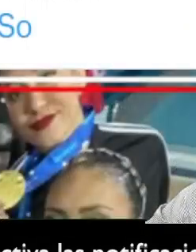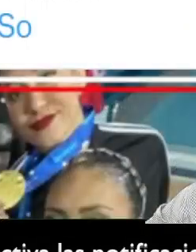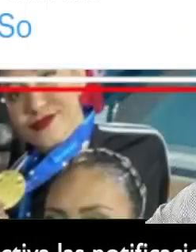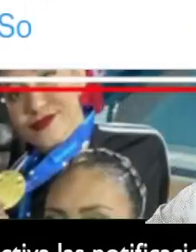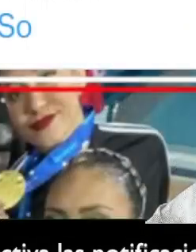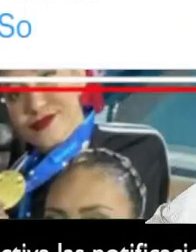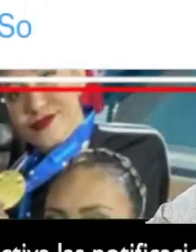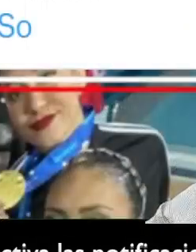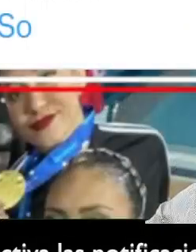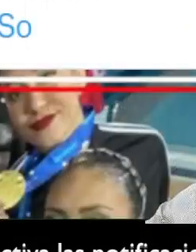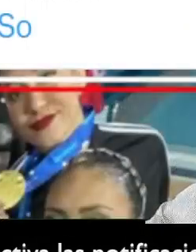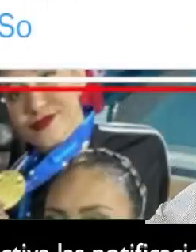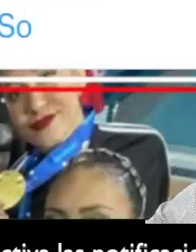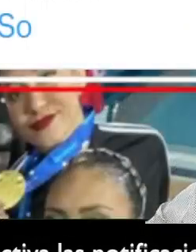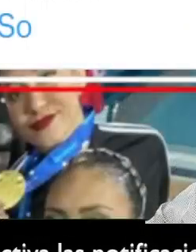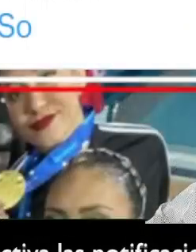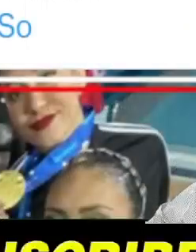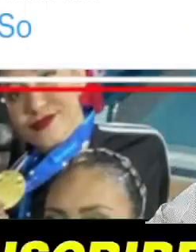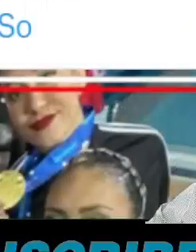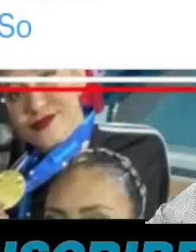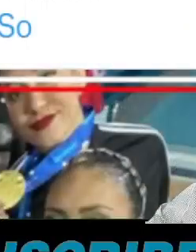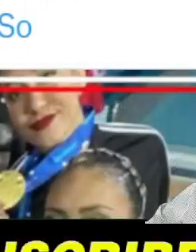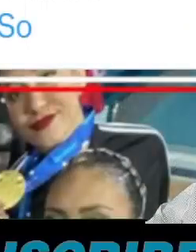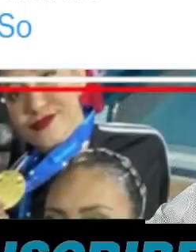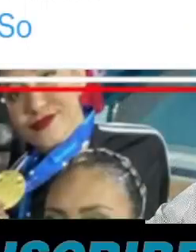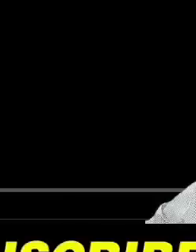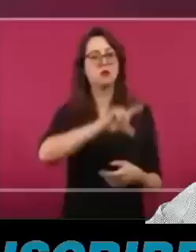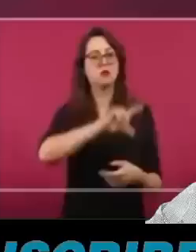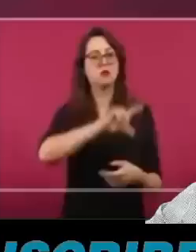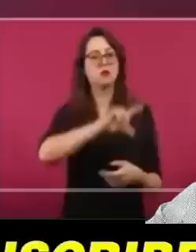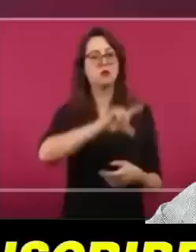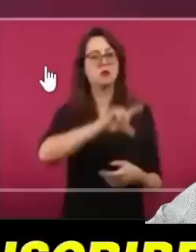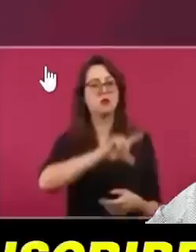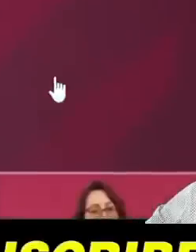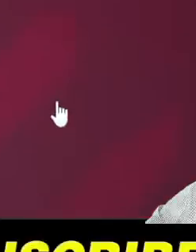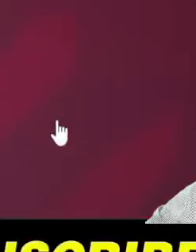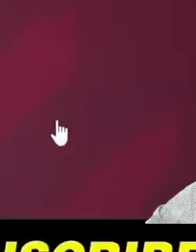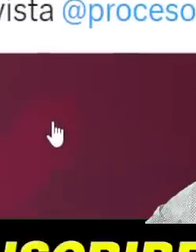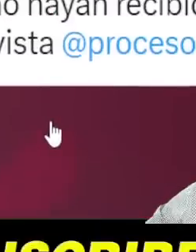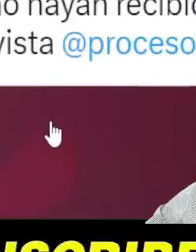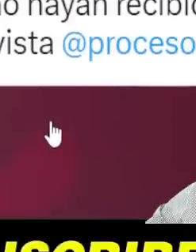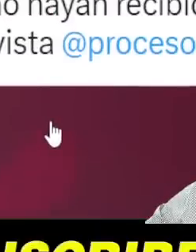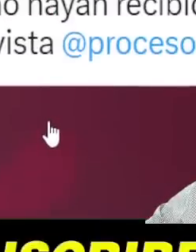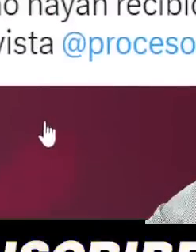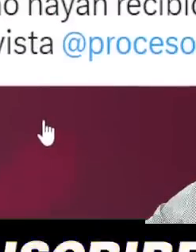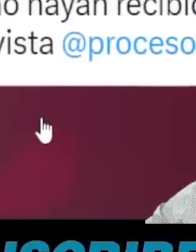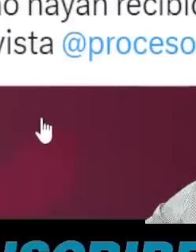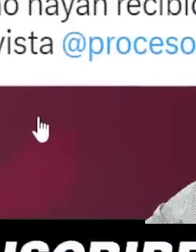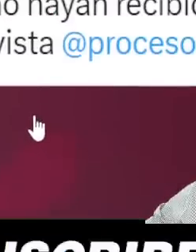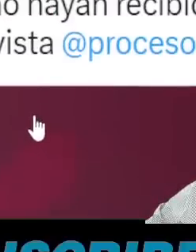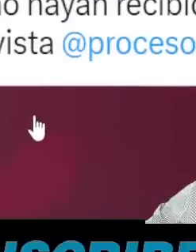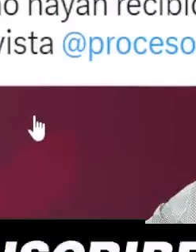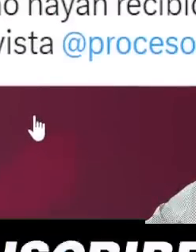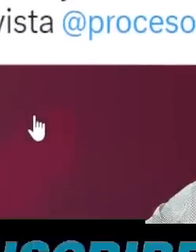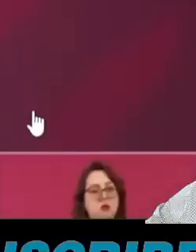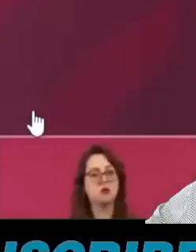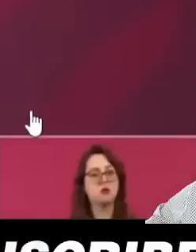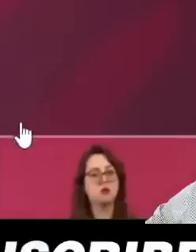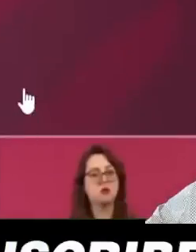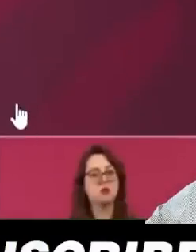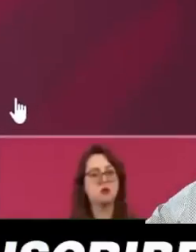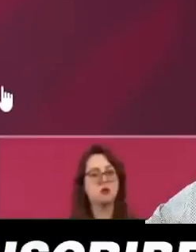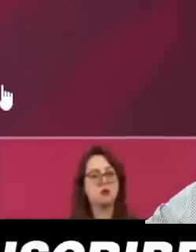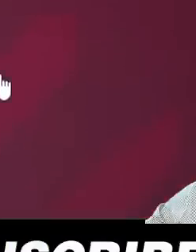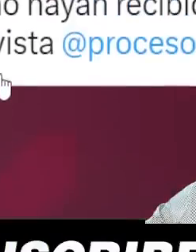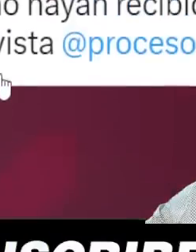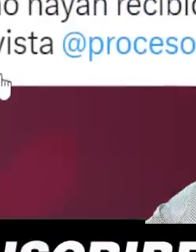en esta información que también el presidente López Obrador en la conferencia mañanera, para los que la vieron, salió a